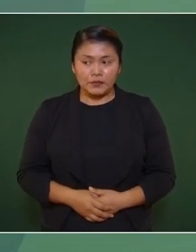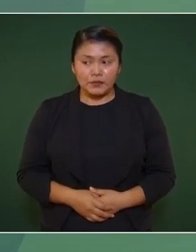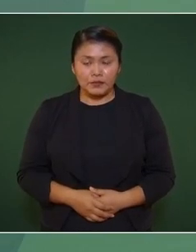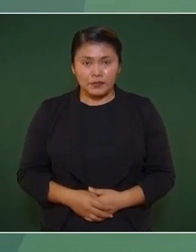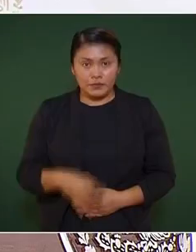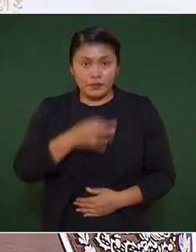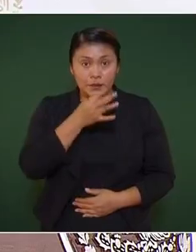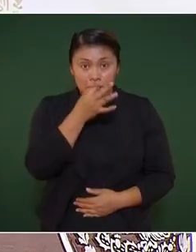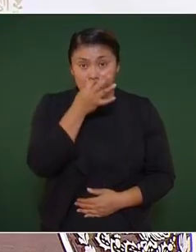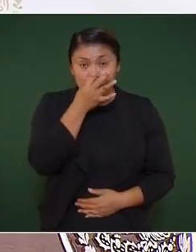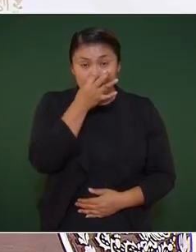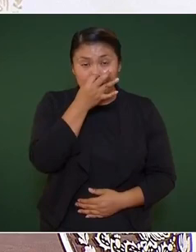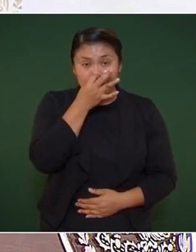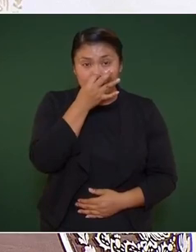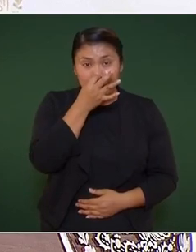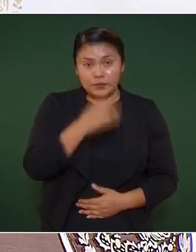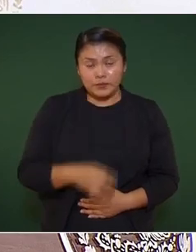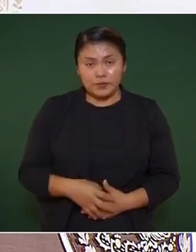pues,